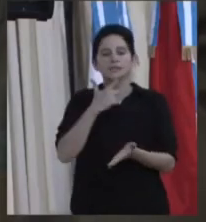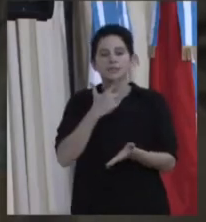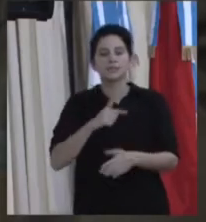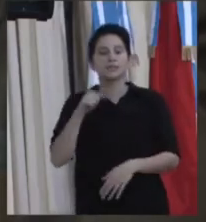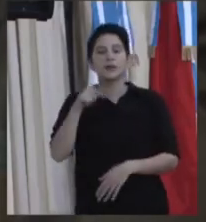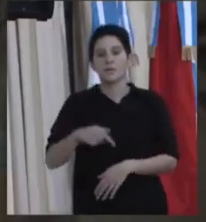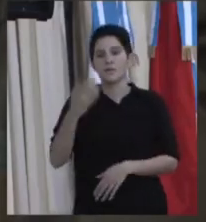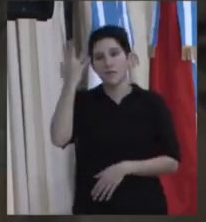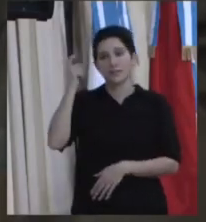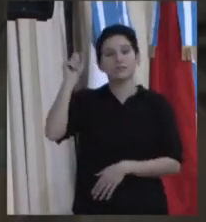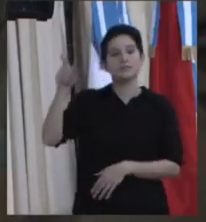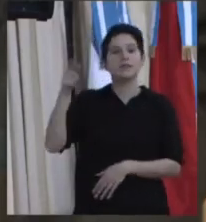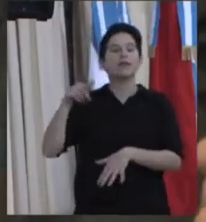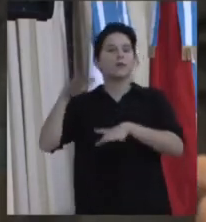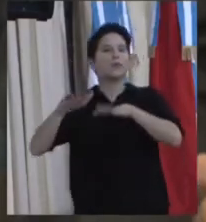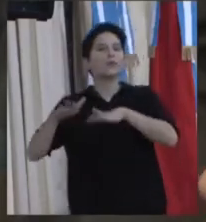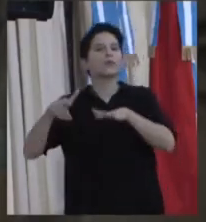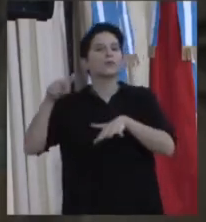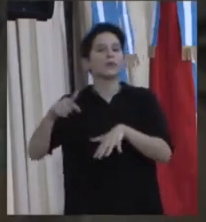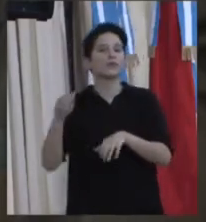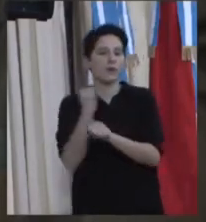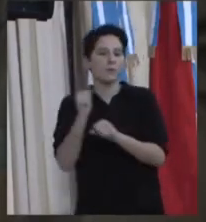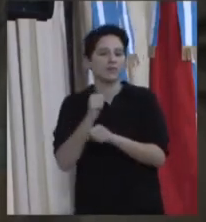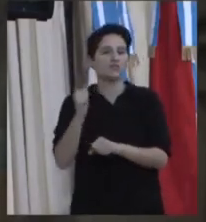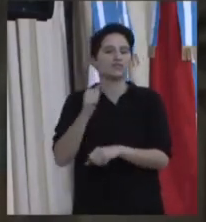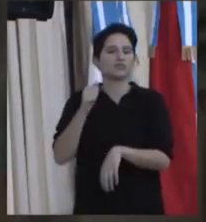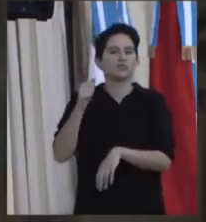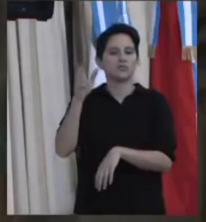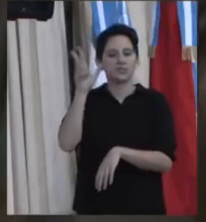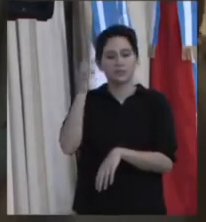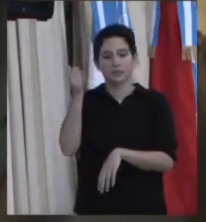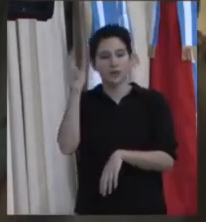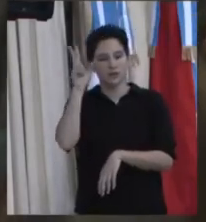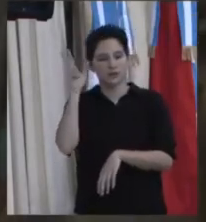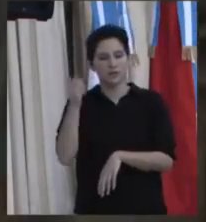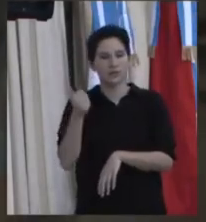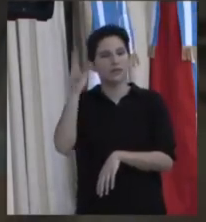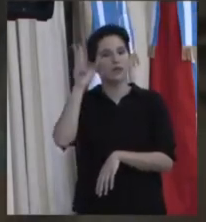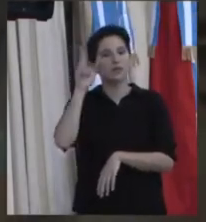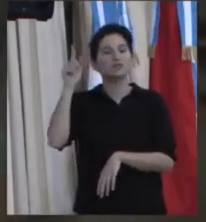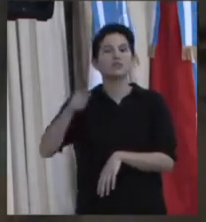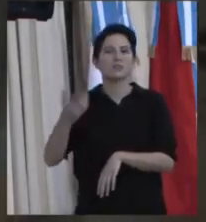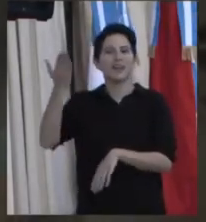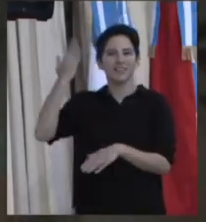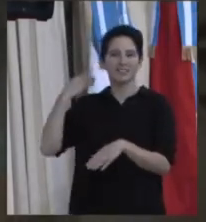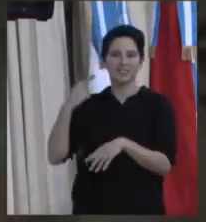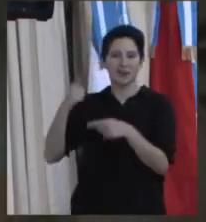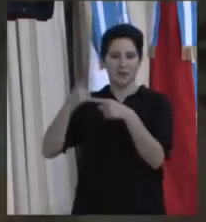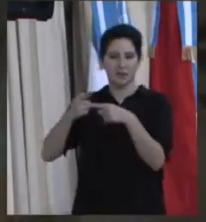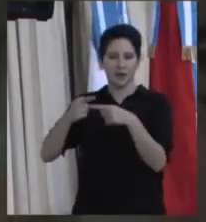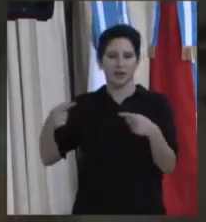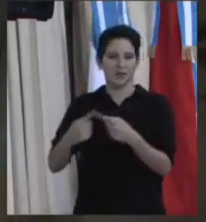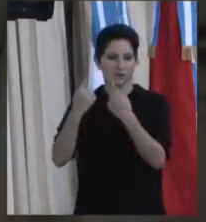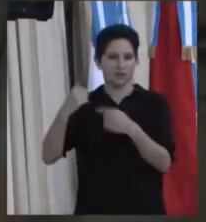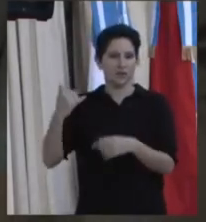trabajado también todo el movimiento del mayo 68, que ahora, bueno, también se cumple un aniversario, o se cumplió un aniversario, mejor